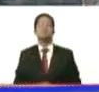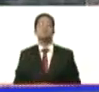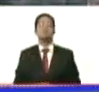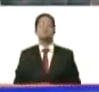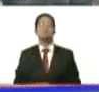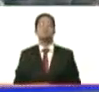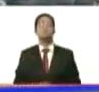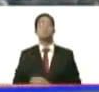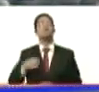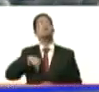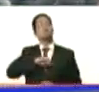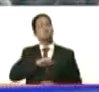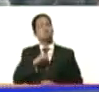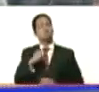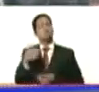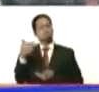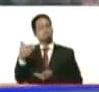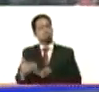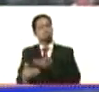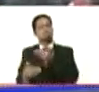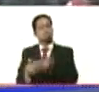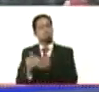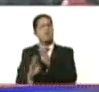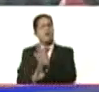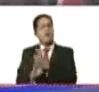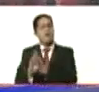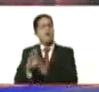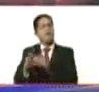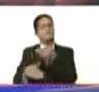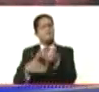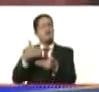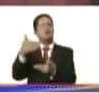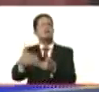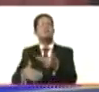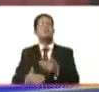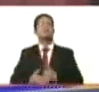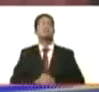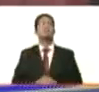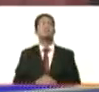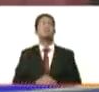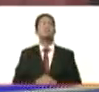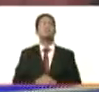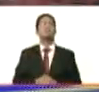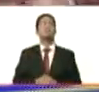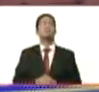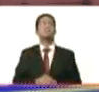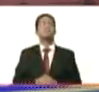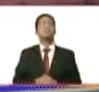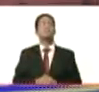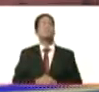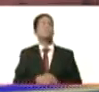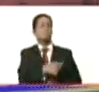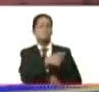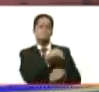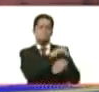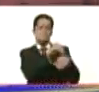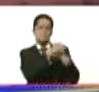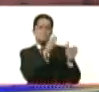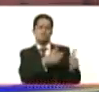Y hemos ido avanzando, hermano presidente, compañeros, Vladimir Padrino, ministro de la